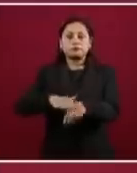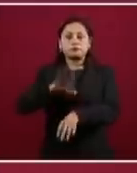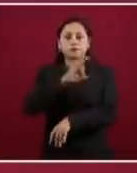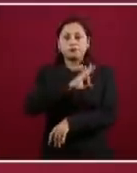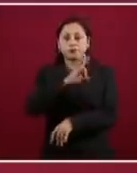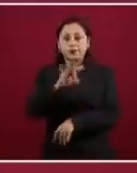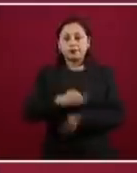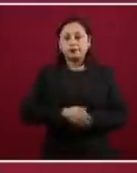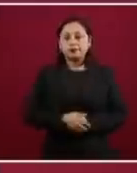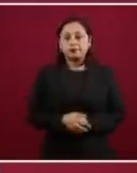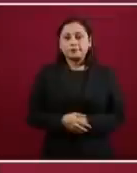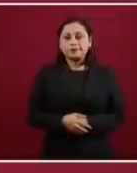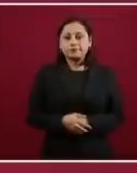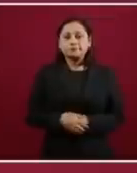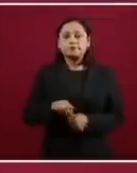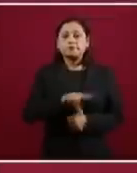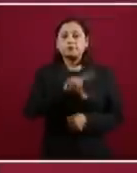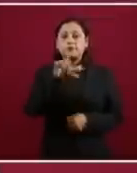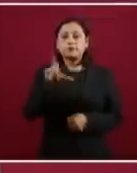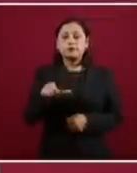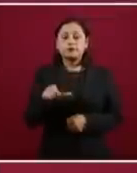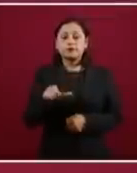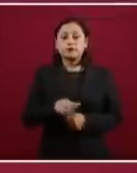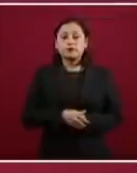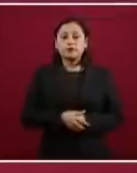y luego comprar